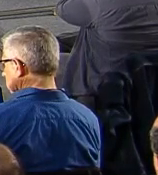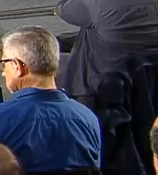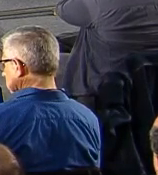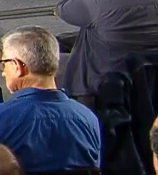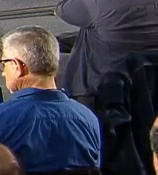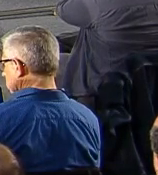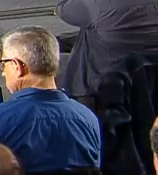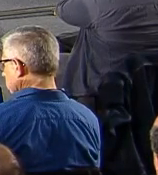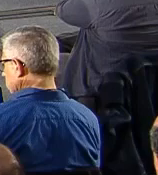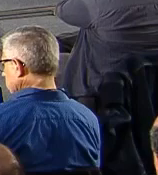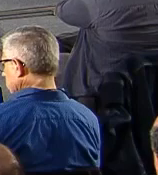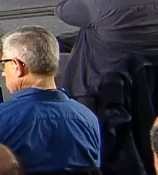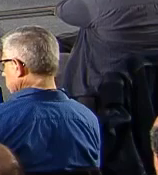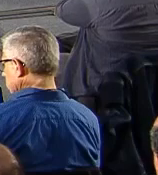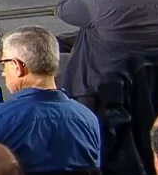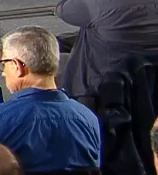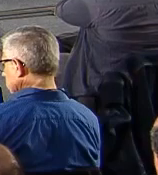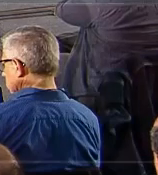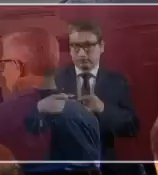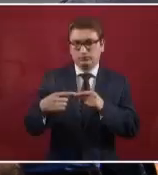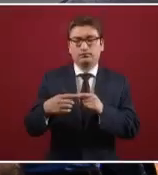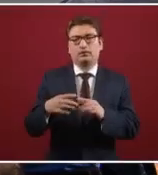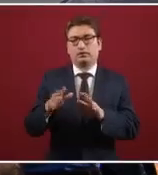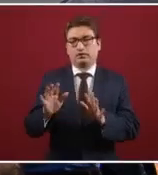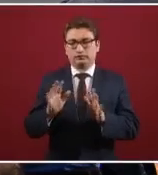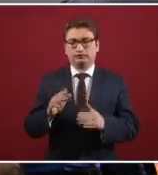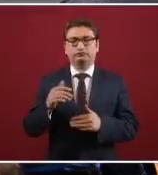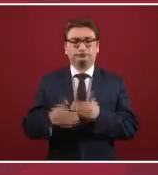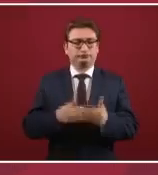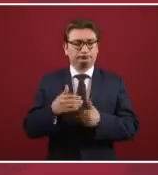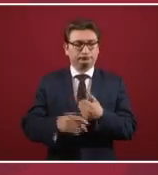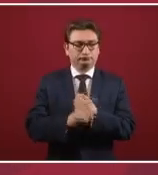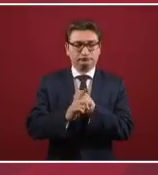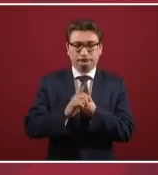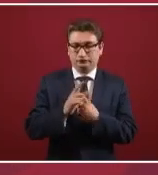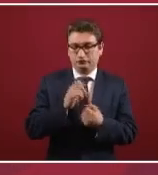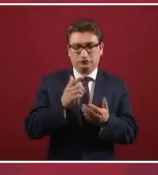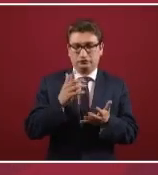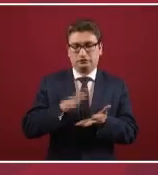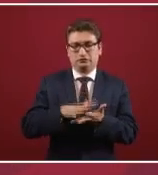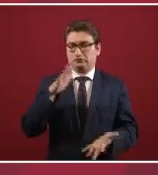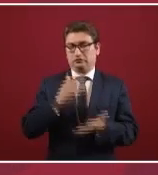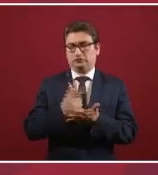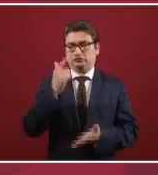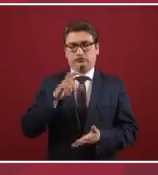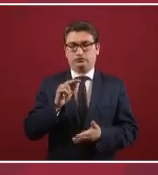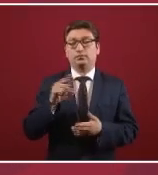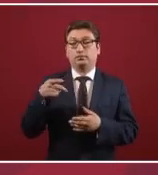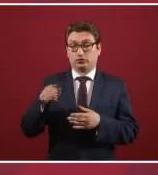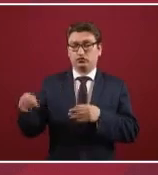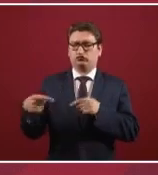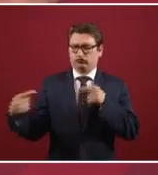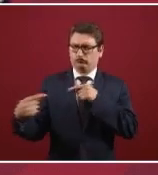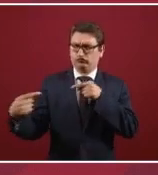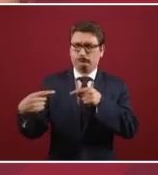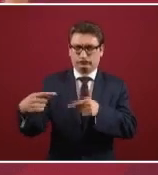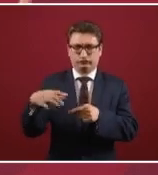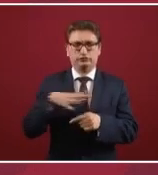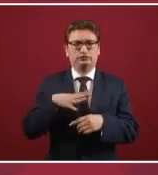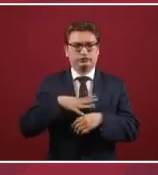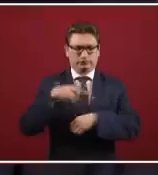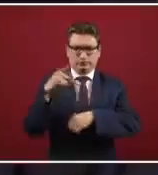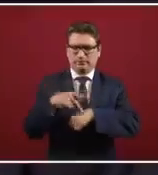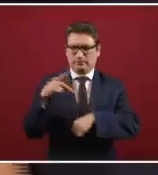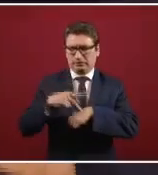y afortunadamente no pasó a mayores aunque rubén frente ambiente piedras